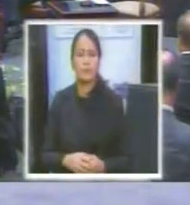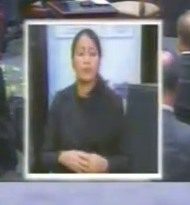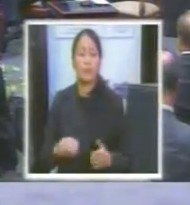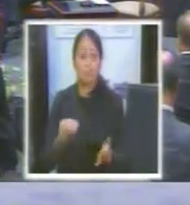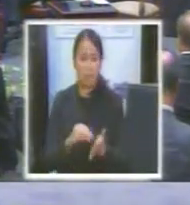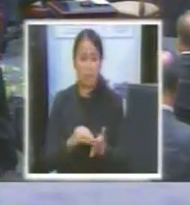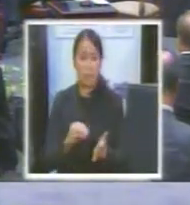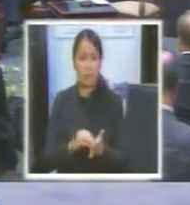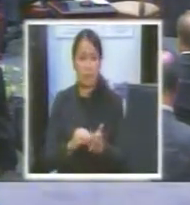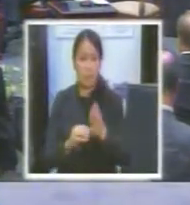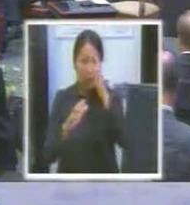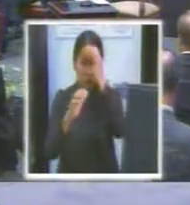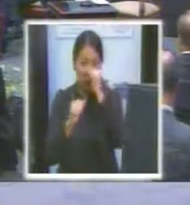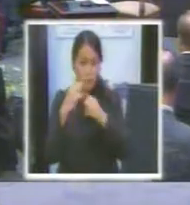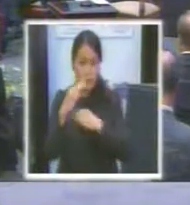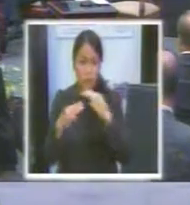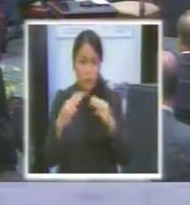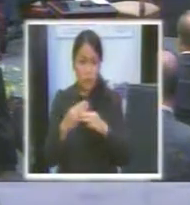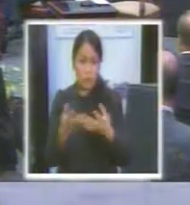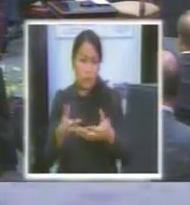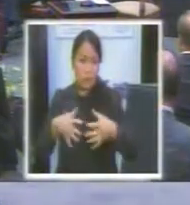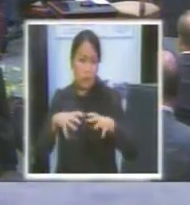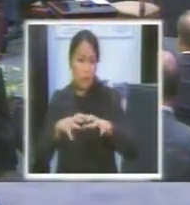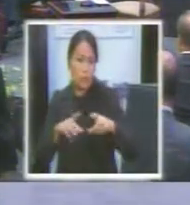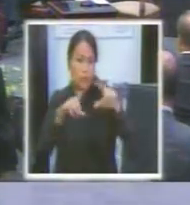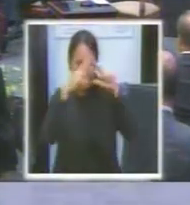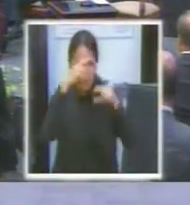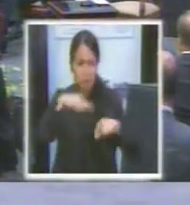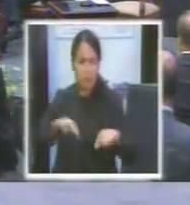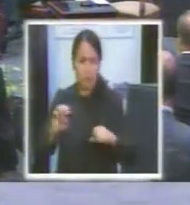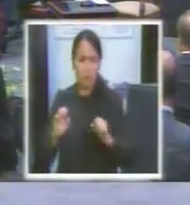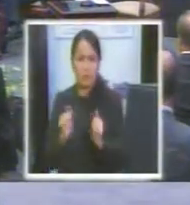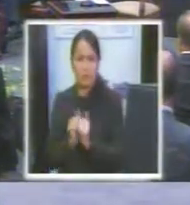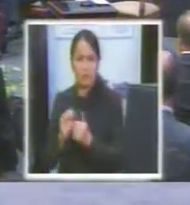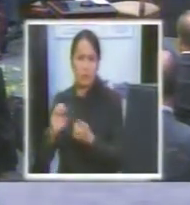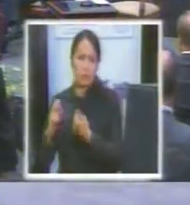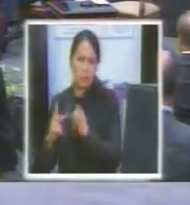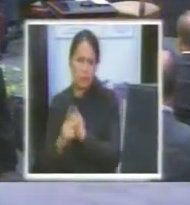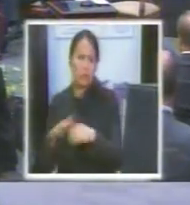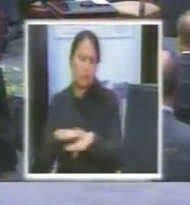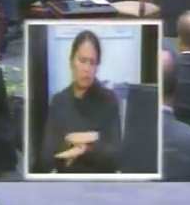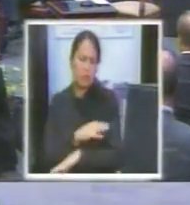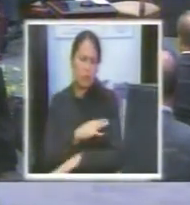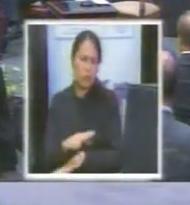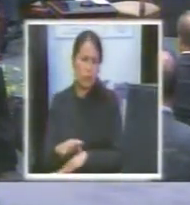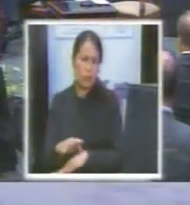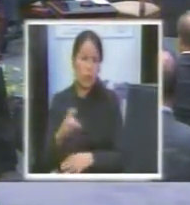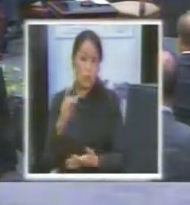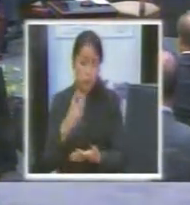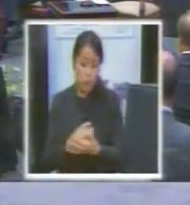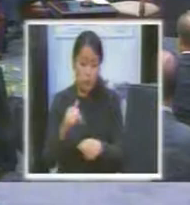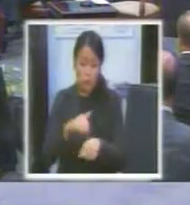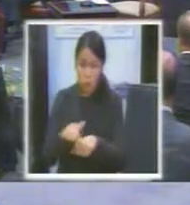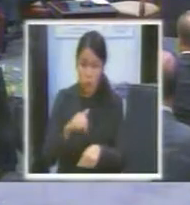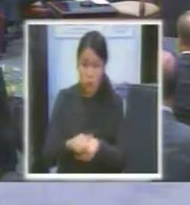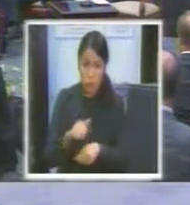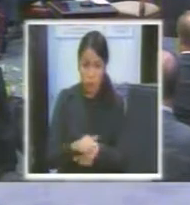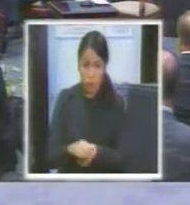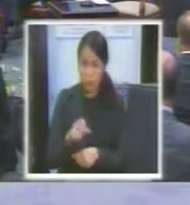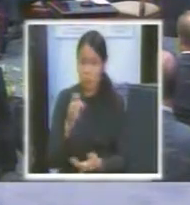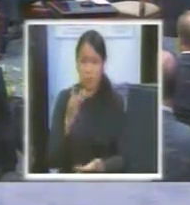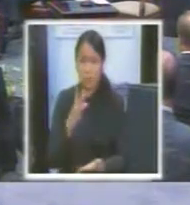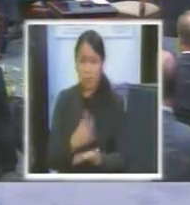el acuerdo global puede transformar la relación entre México y la Unión Europea, no tanto en términos cuantitativos, sino sobre